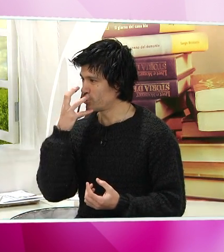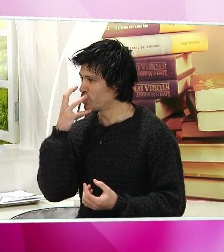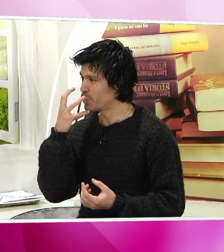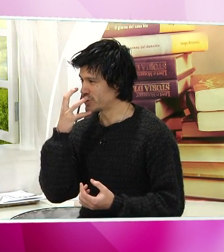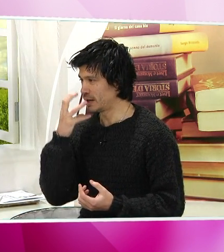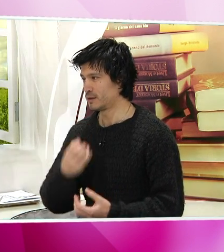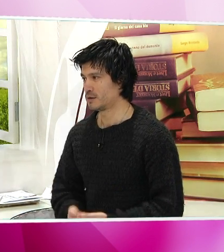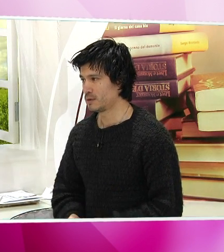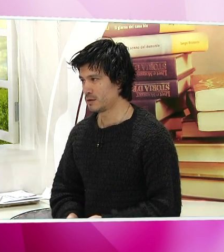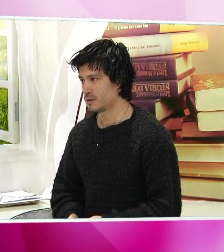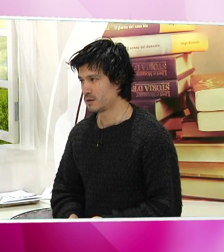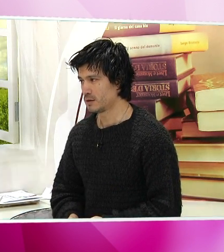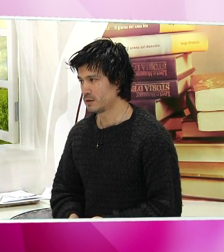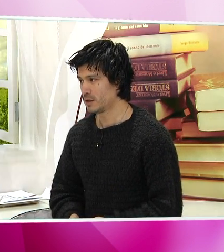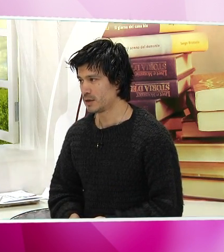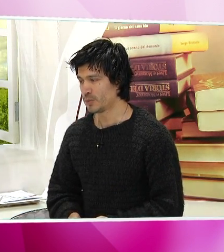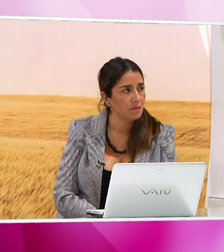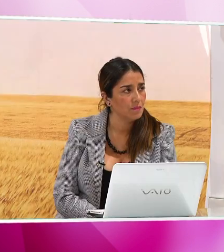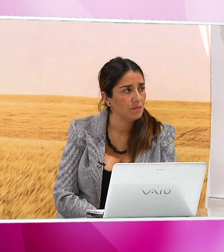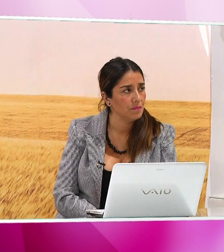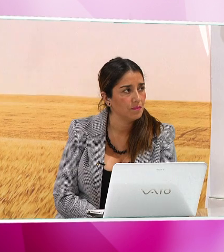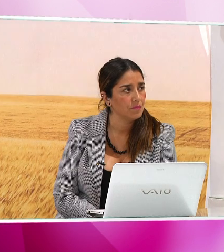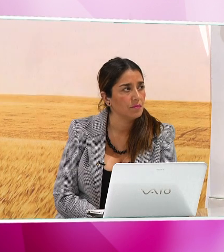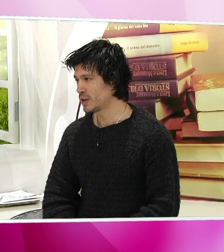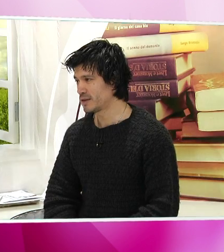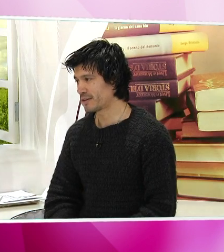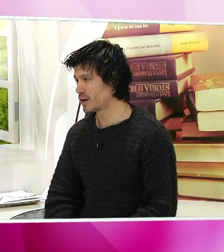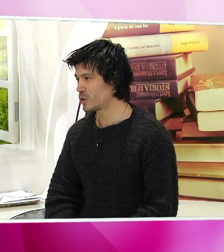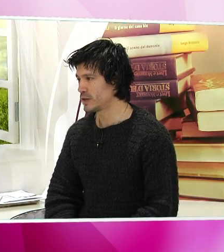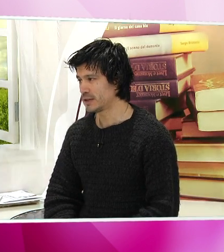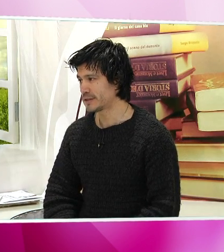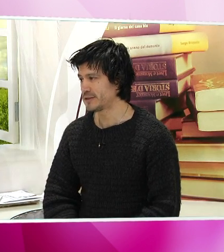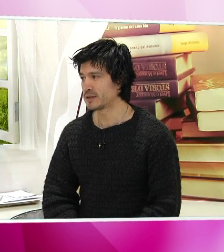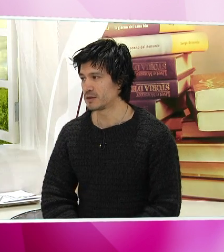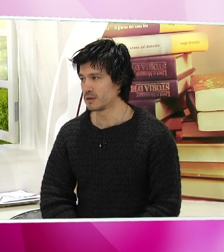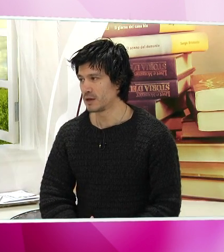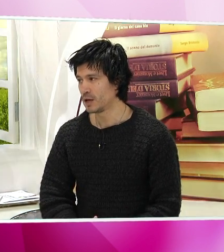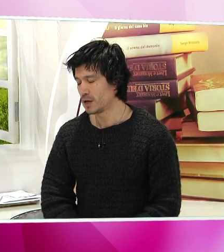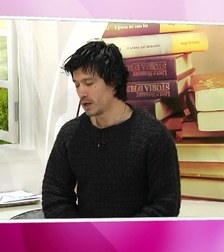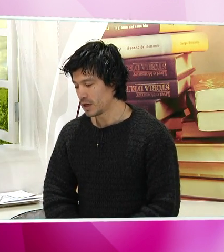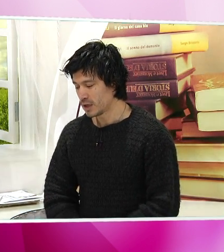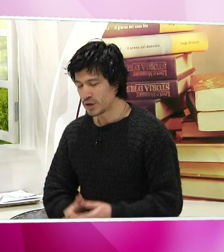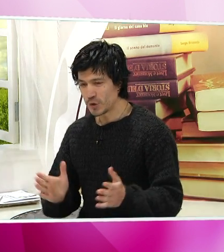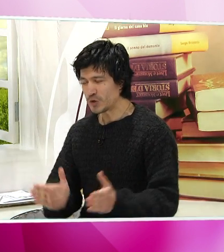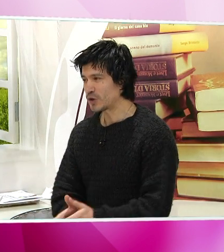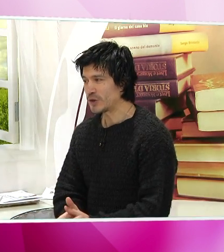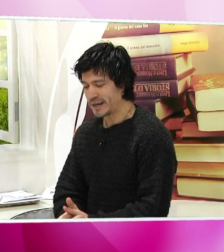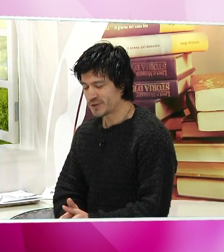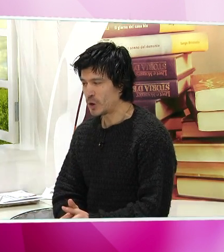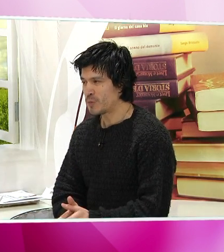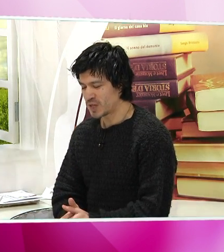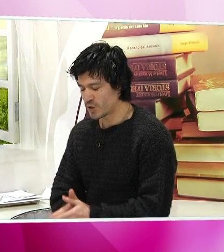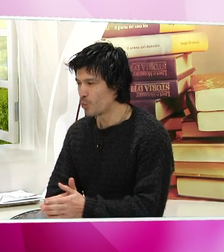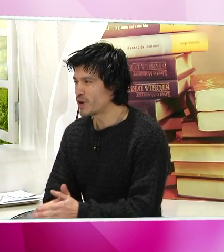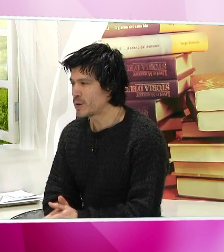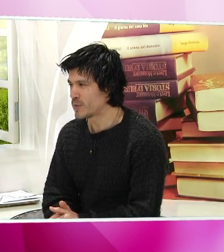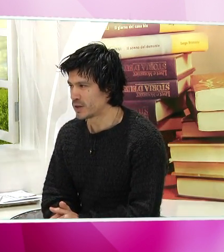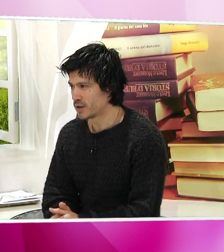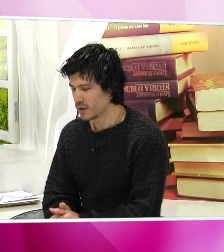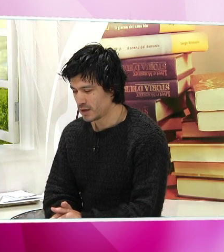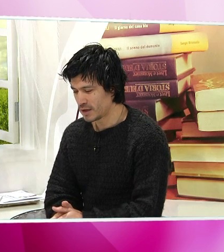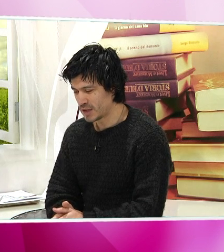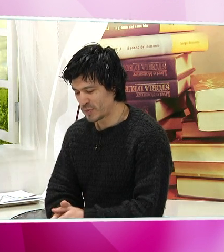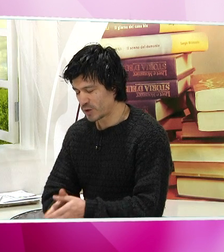de control como un bozal, ¿ya? Para evitar cualquier tipo de riesgo y accidente. todo eso relacionado al ambiente, un